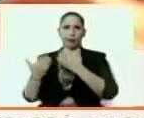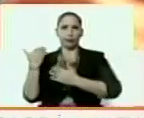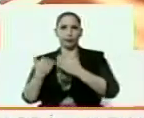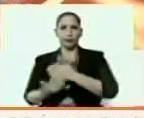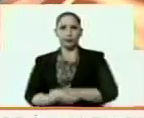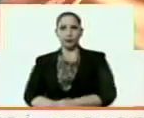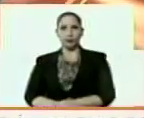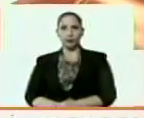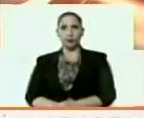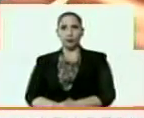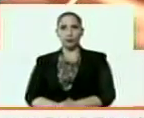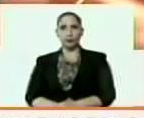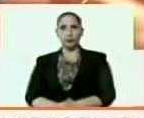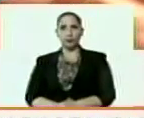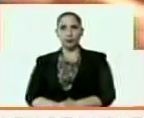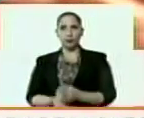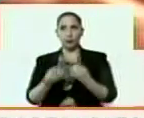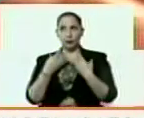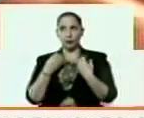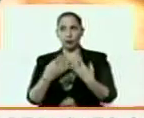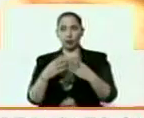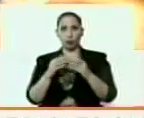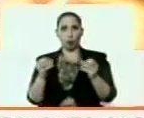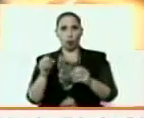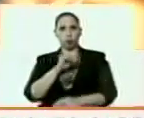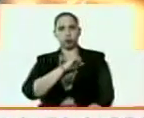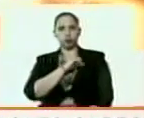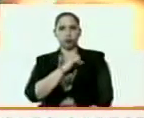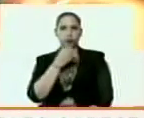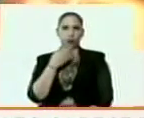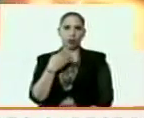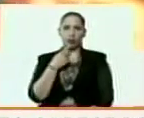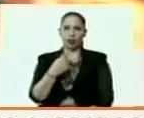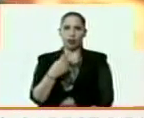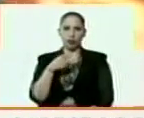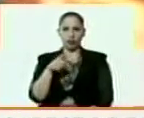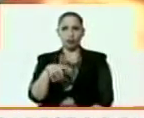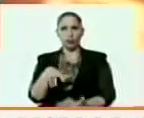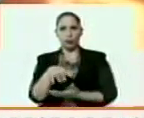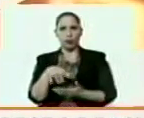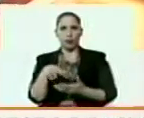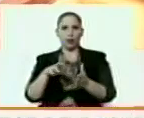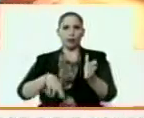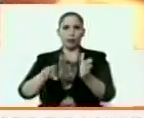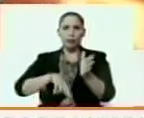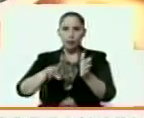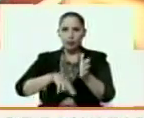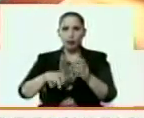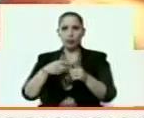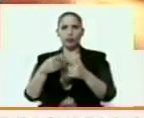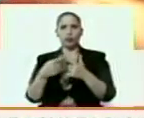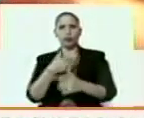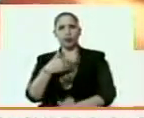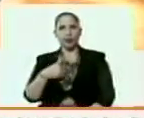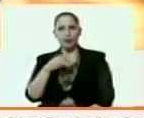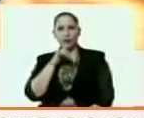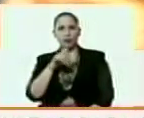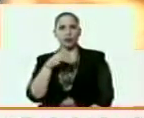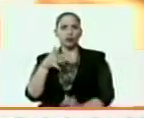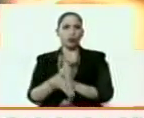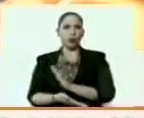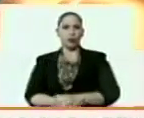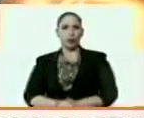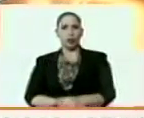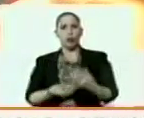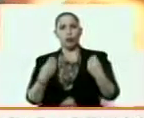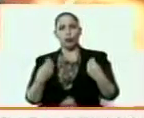marzo, pero bueno, todo el mundo se asustó porque dijo, bueno, esta situación se está repitiendo, ¿no? Entonces quería información respecto a cómo va